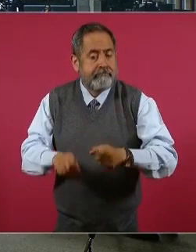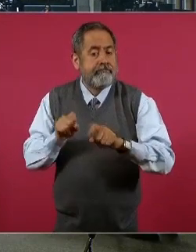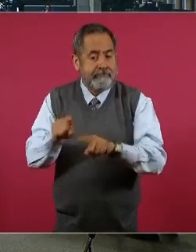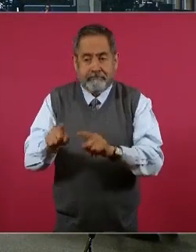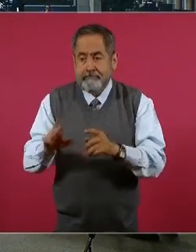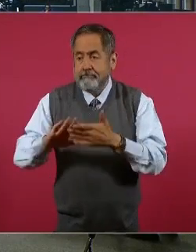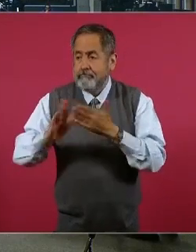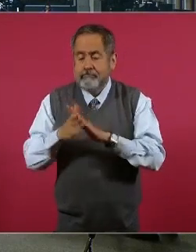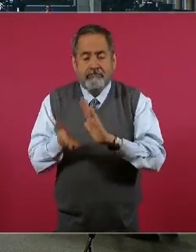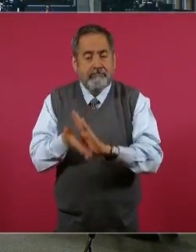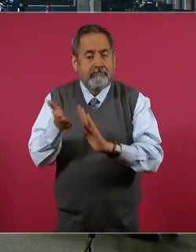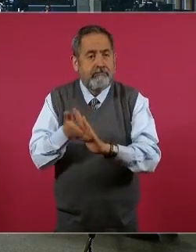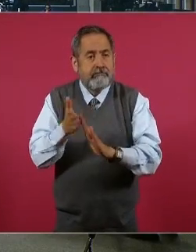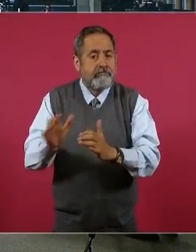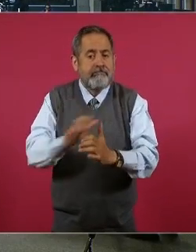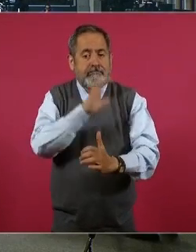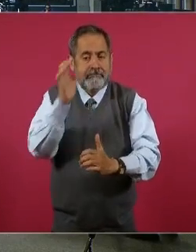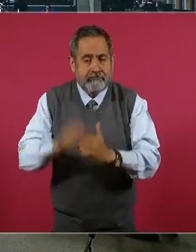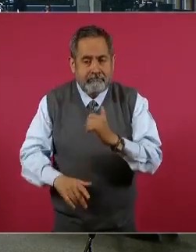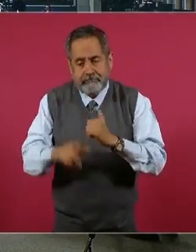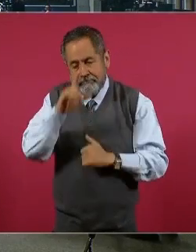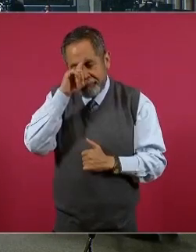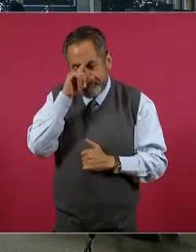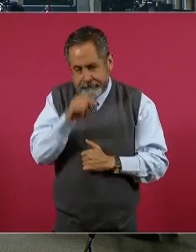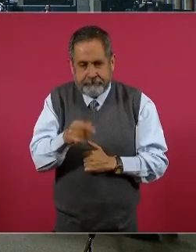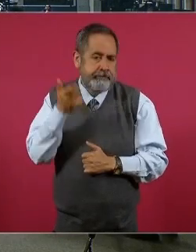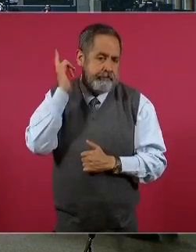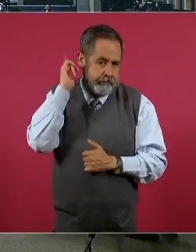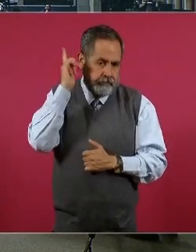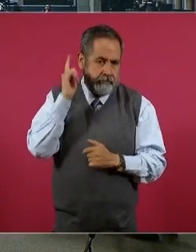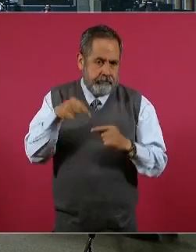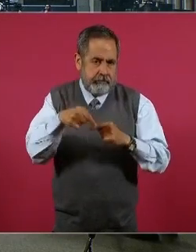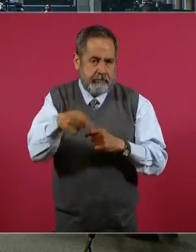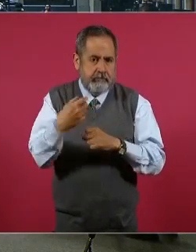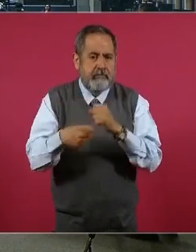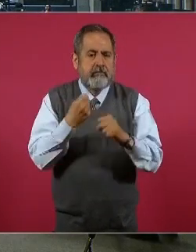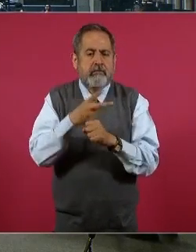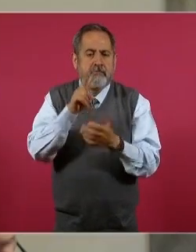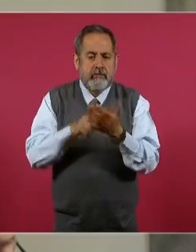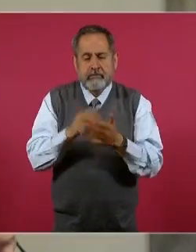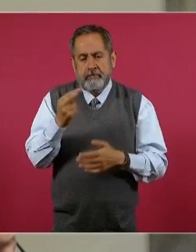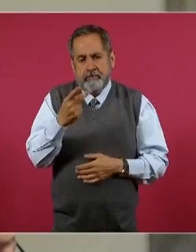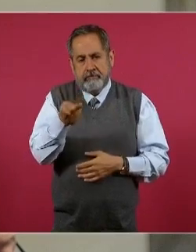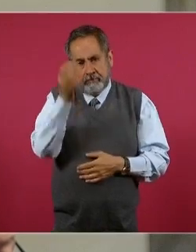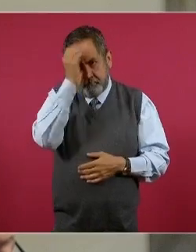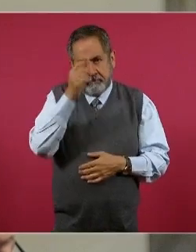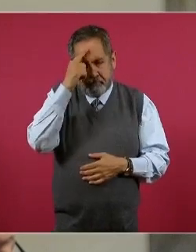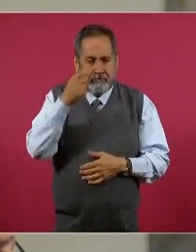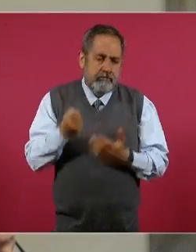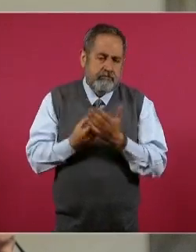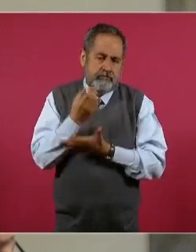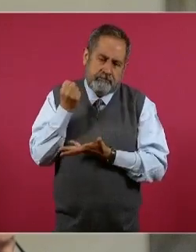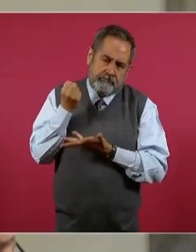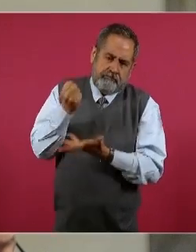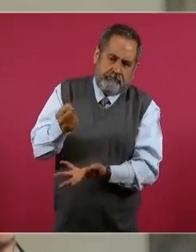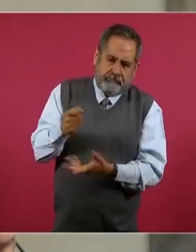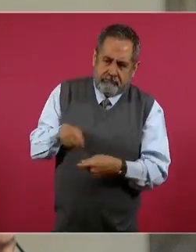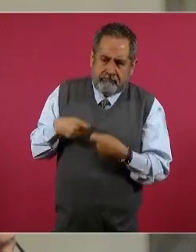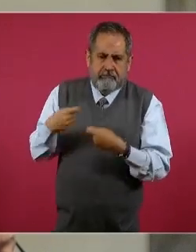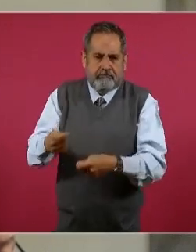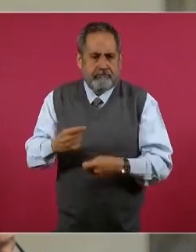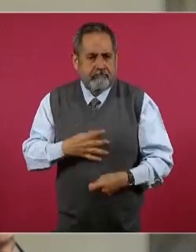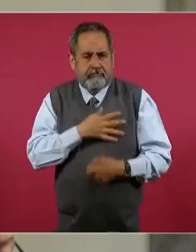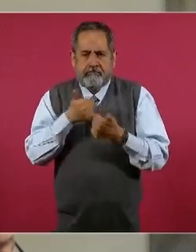comunidad y que no se pudo concluir el Banco Bienestar. Ojalá que en el 2025, de acuerdo a su opinión, pues haya un nuevo presupuesto para